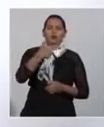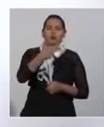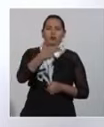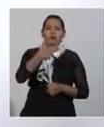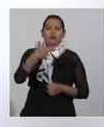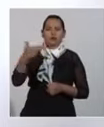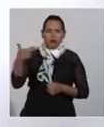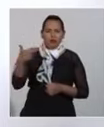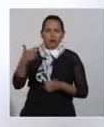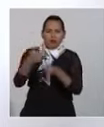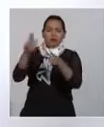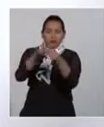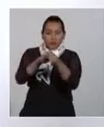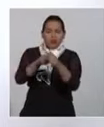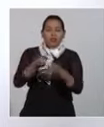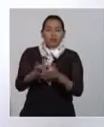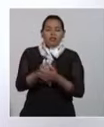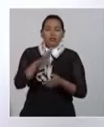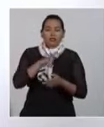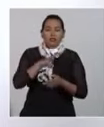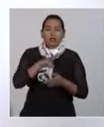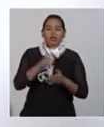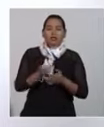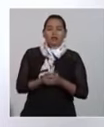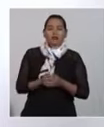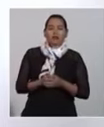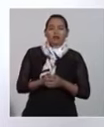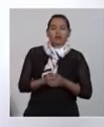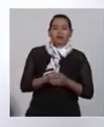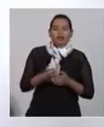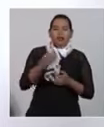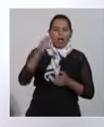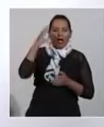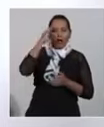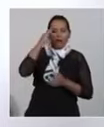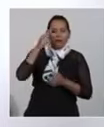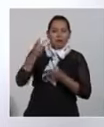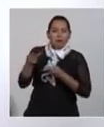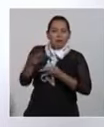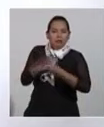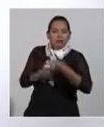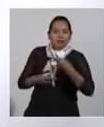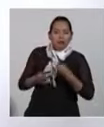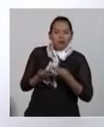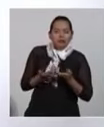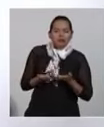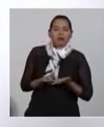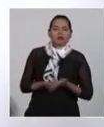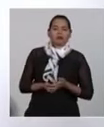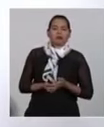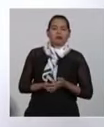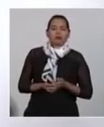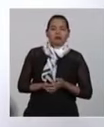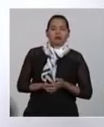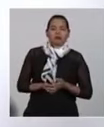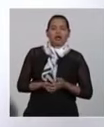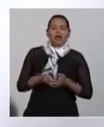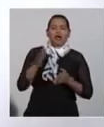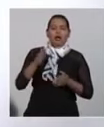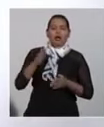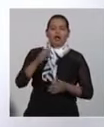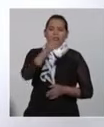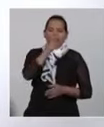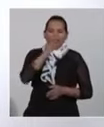camas. Pero eso se va a ir descubriendo conforme se cambie este gobierno. Y a Michelle Chain le digo que no le